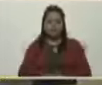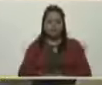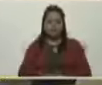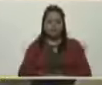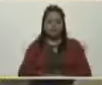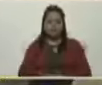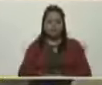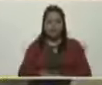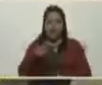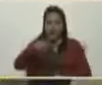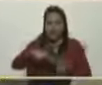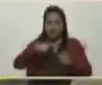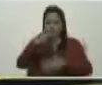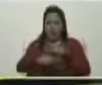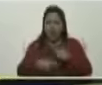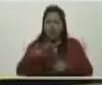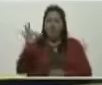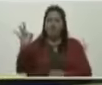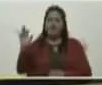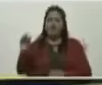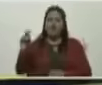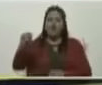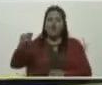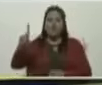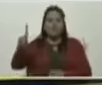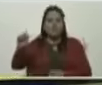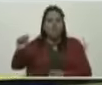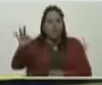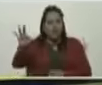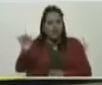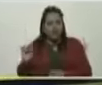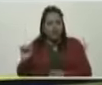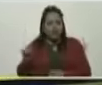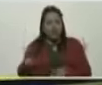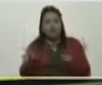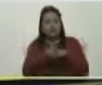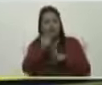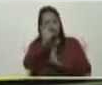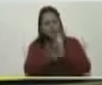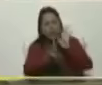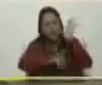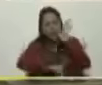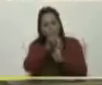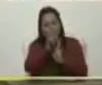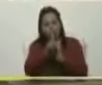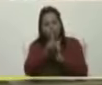programas, por ejemplo, como Fondafa. Bueno, ese Fondo de Desarrollo Agrícola tiene que